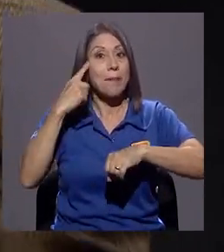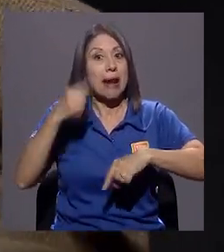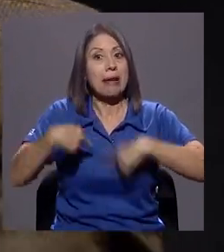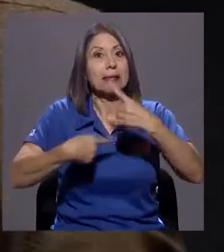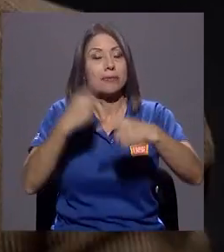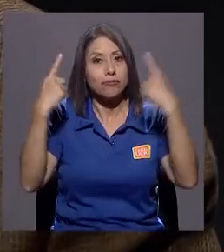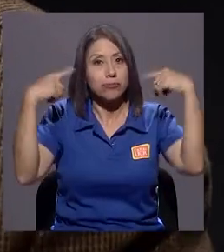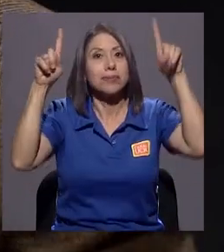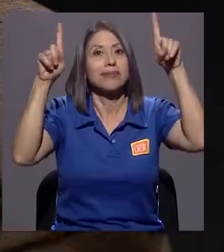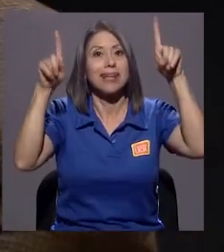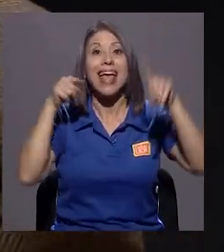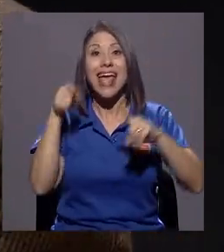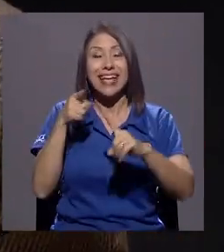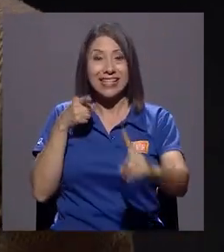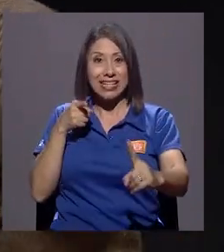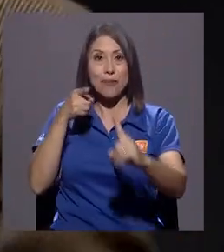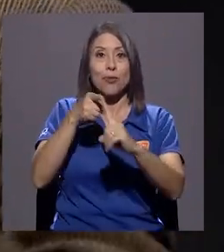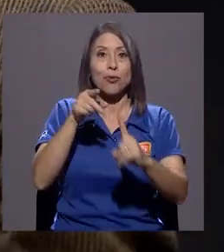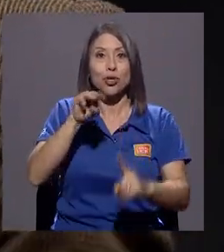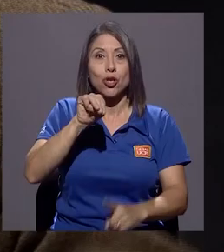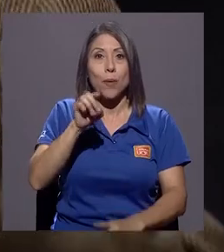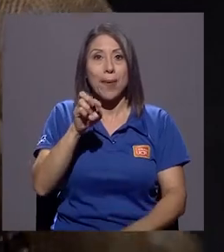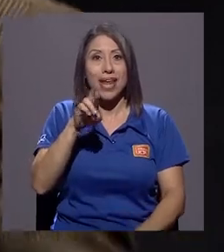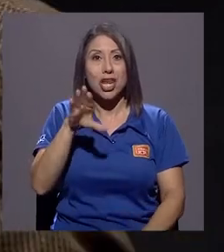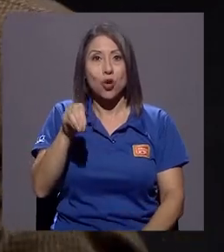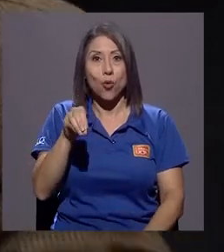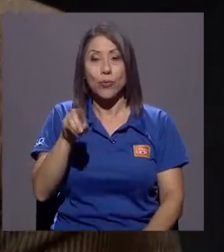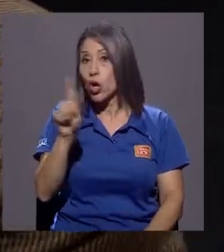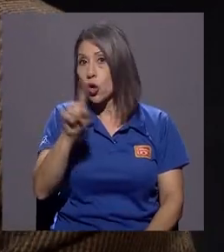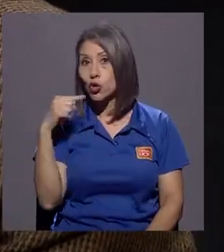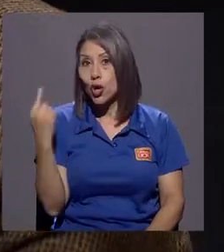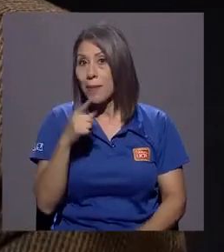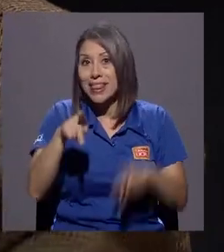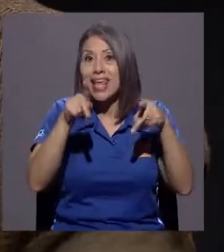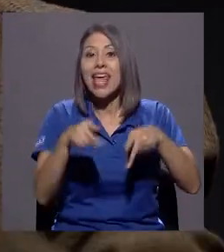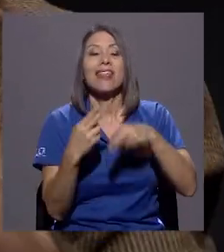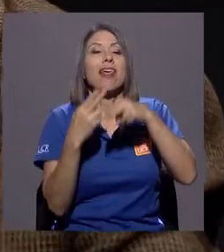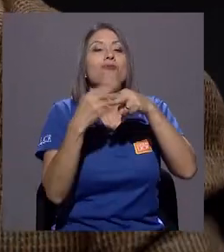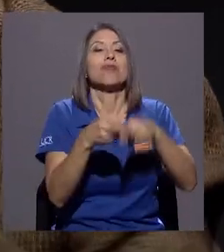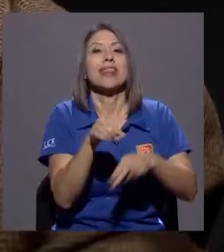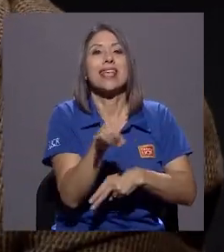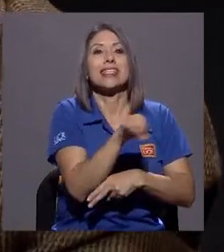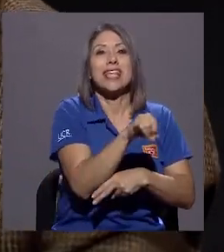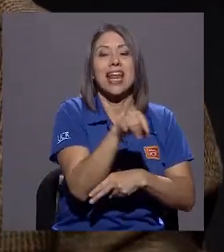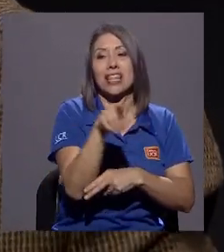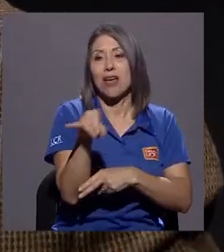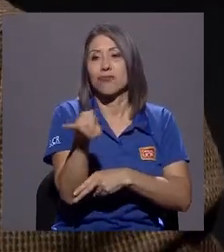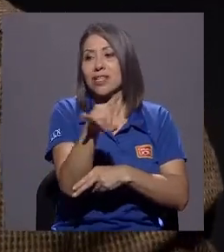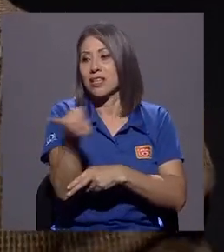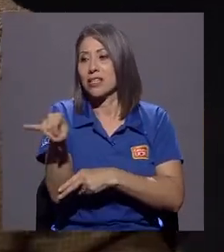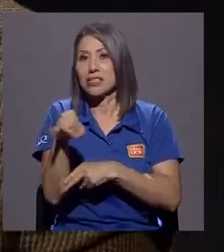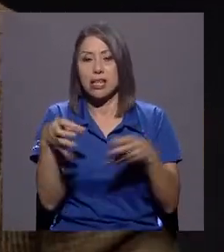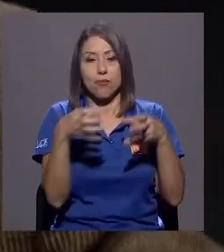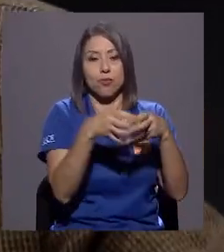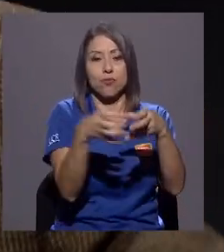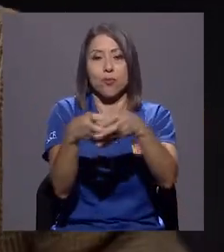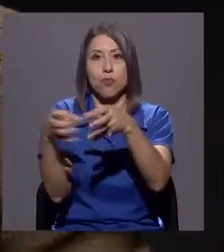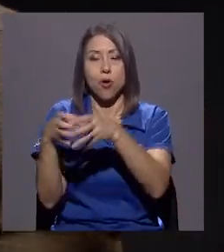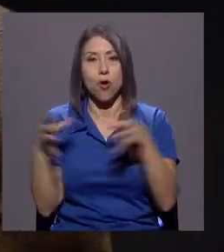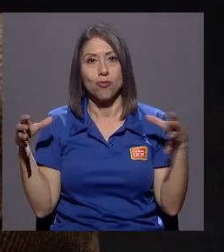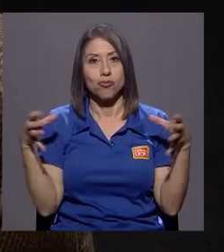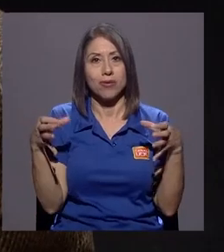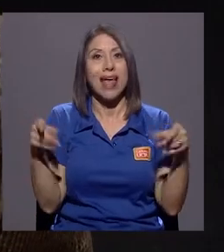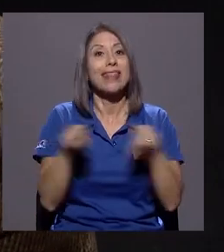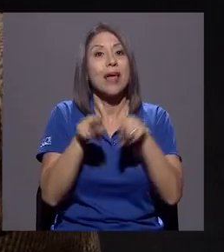agrupar agentes ya no sólo definidos como de izquierdas sino gentes progresistas preocupadas por